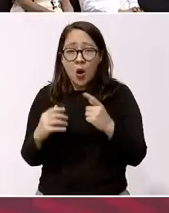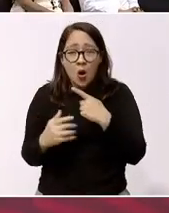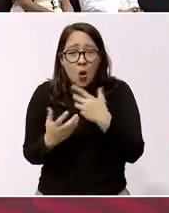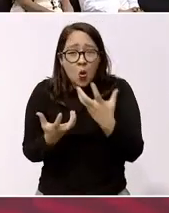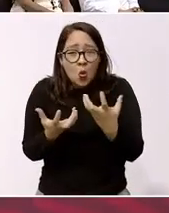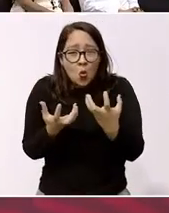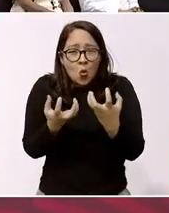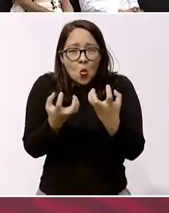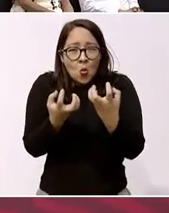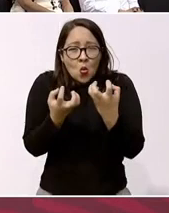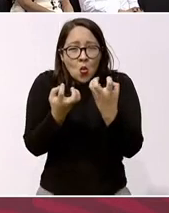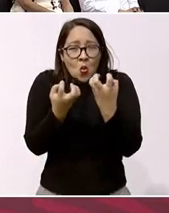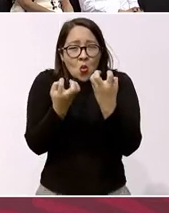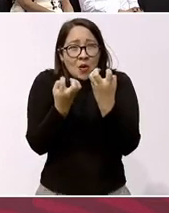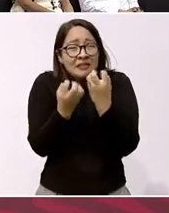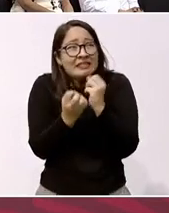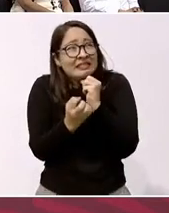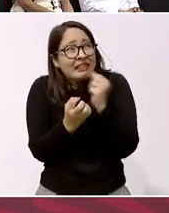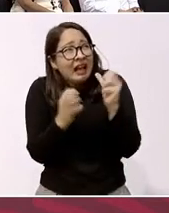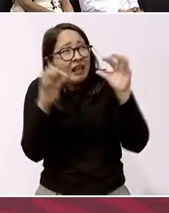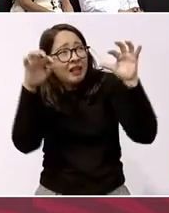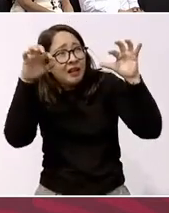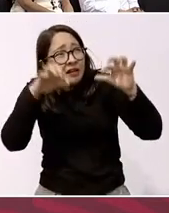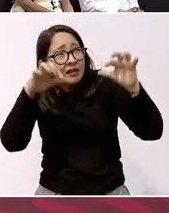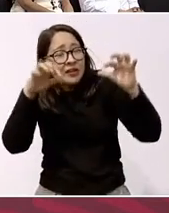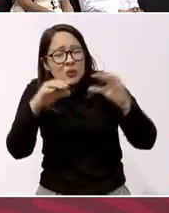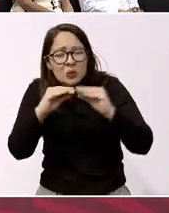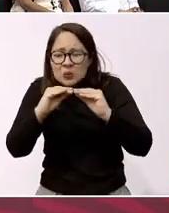temblores y de